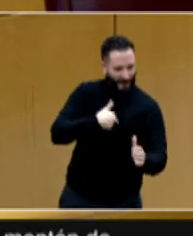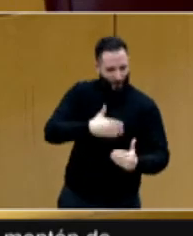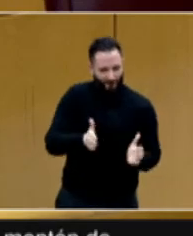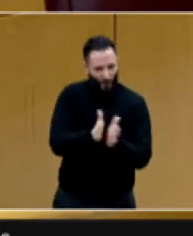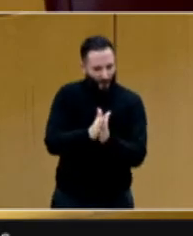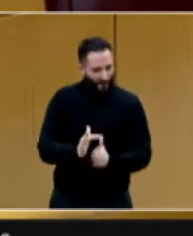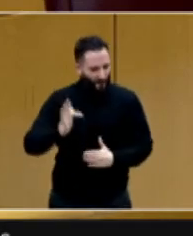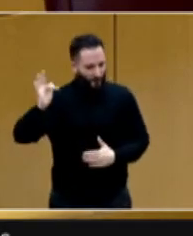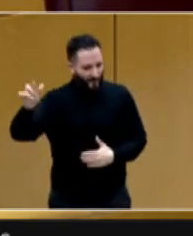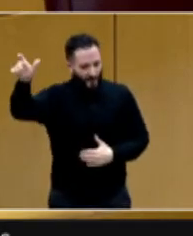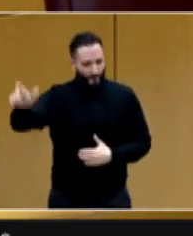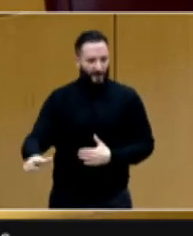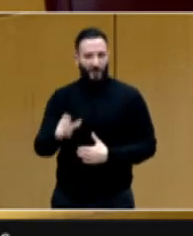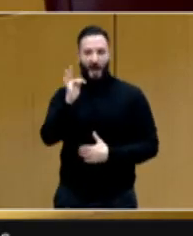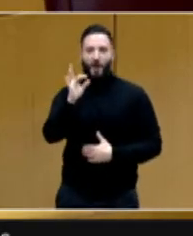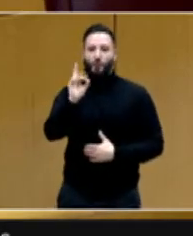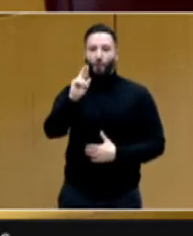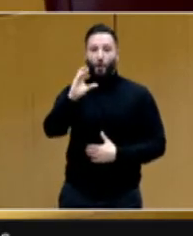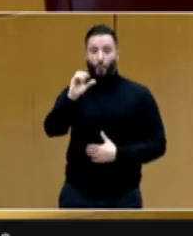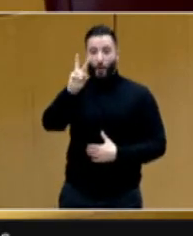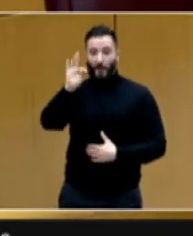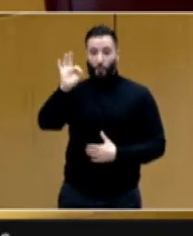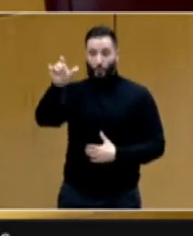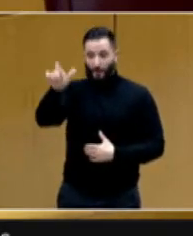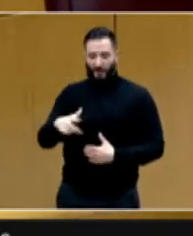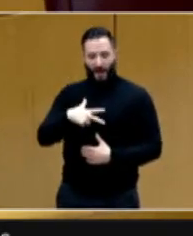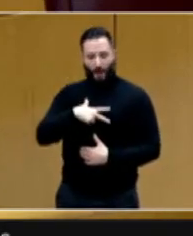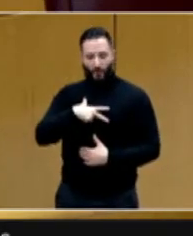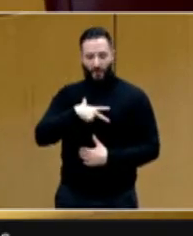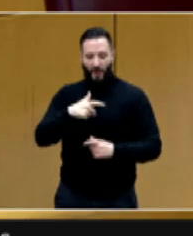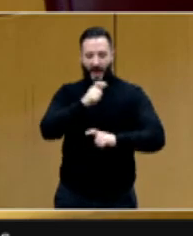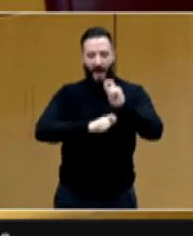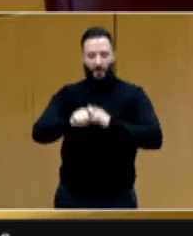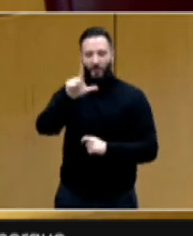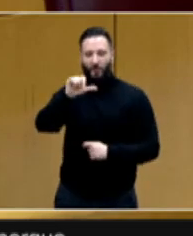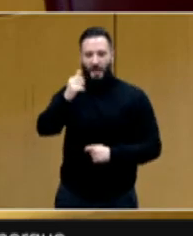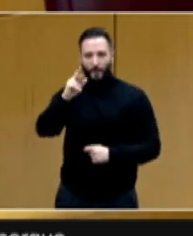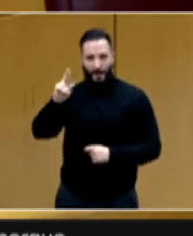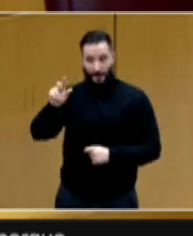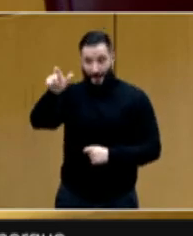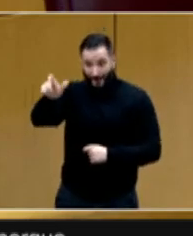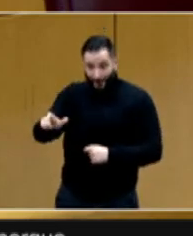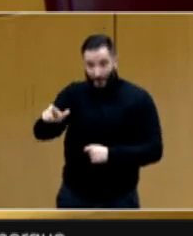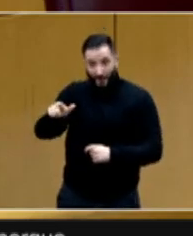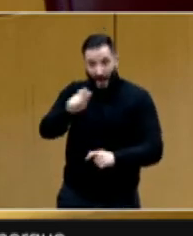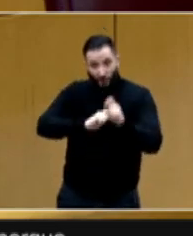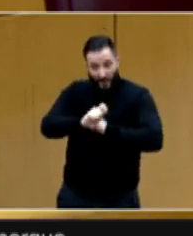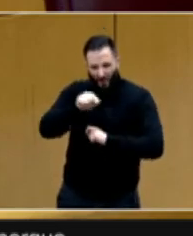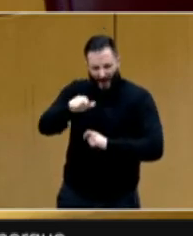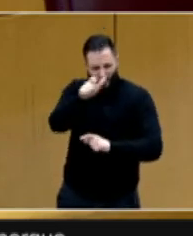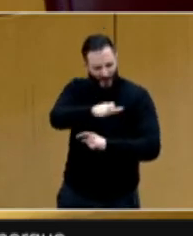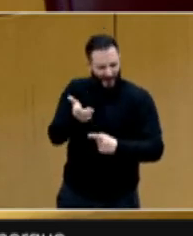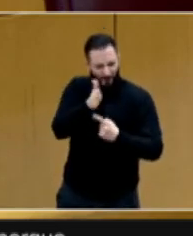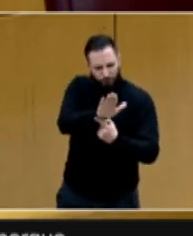torcuato es el abogado de la asociación líder y el líder representará un montón de personas y ahí sí que se han encontrado con